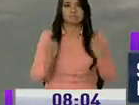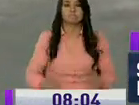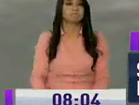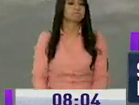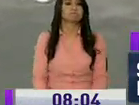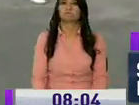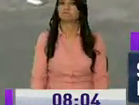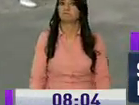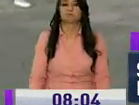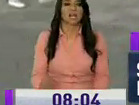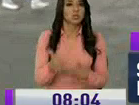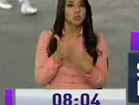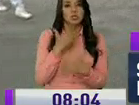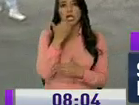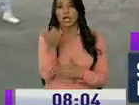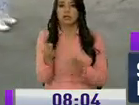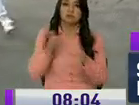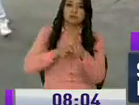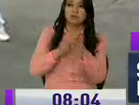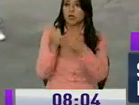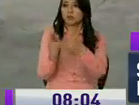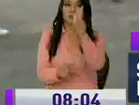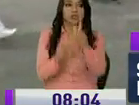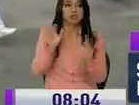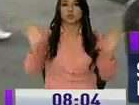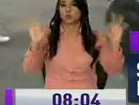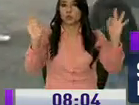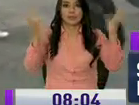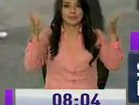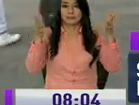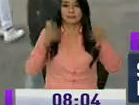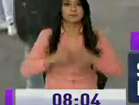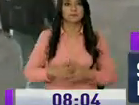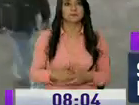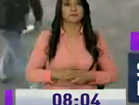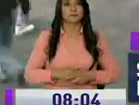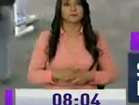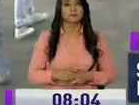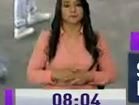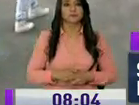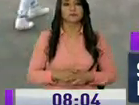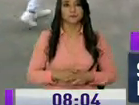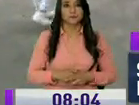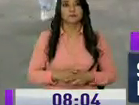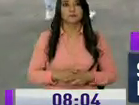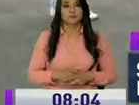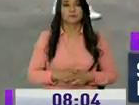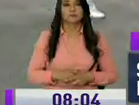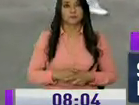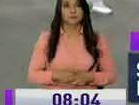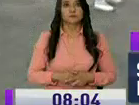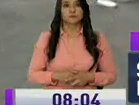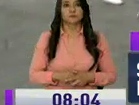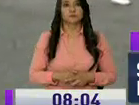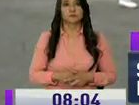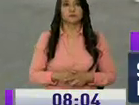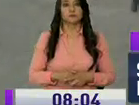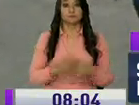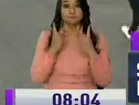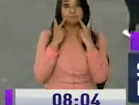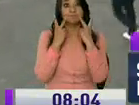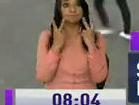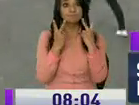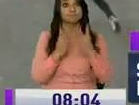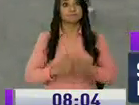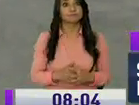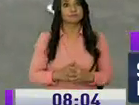ninguna ayuda que pueda llevar a los pasajeros a sus distintos destinos. Ustedes pueden ver, amigos